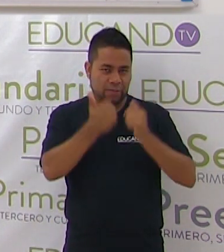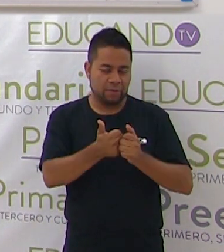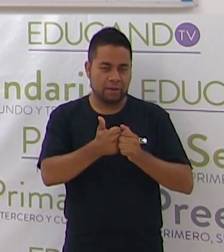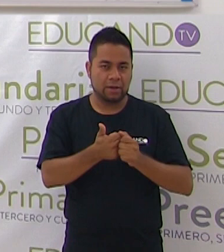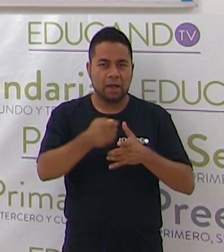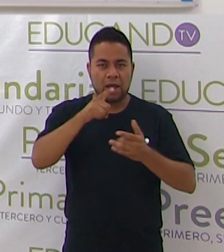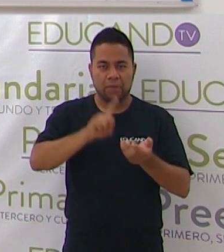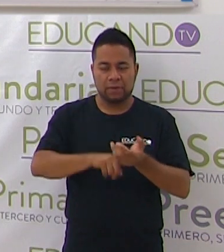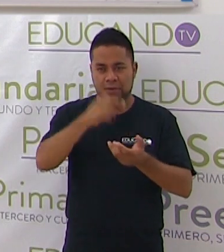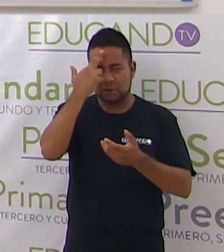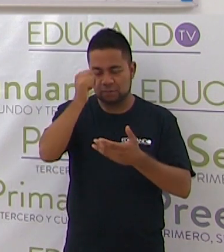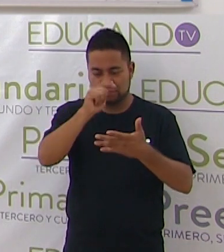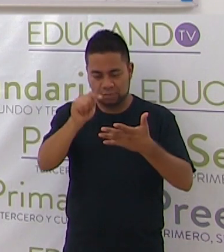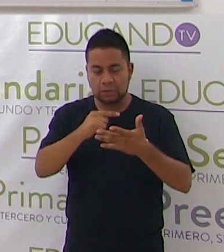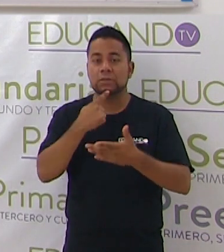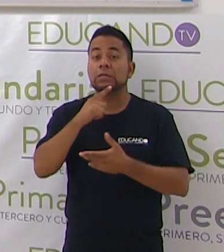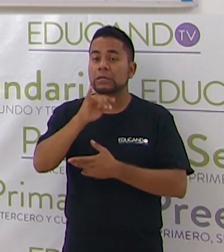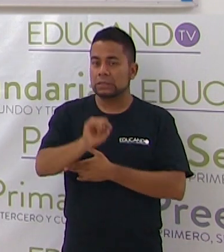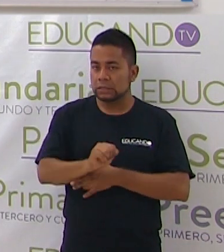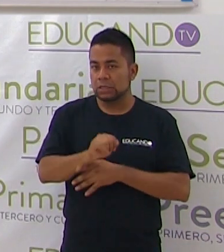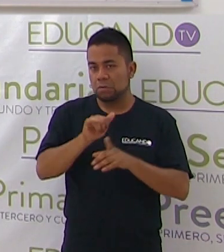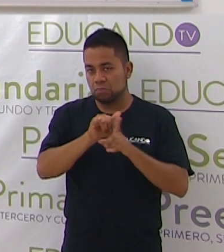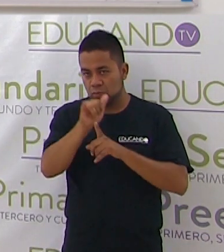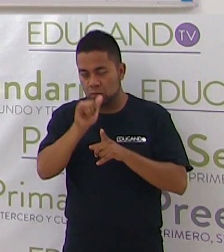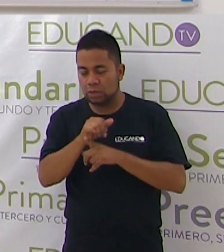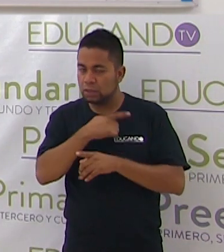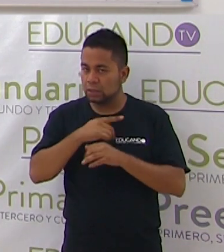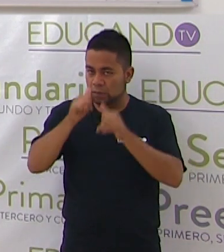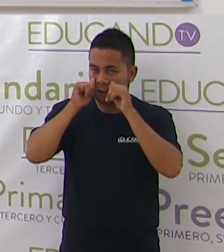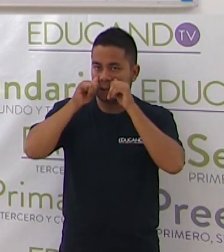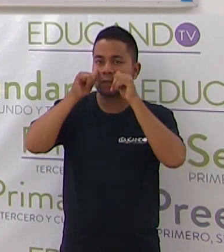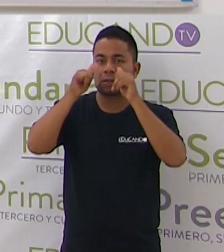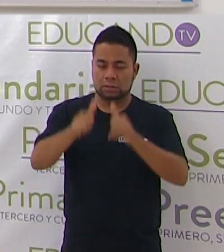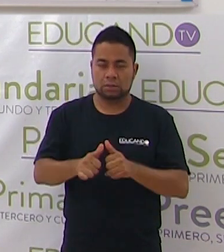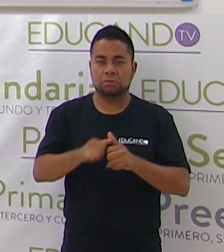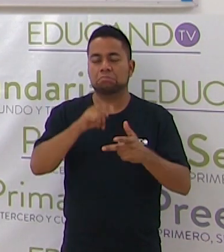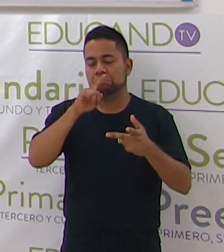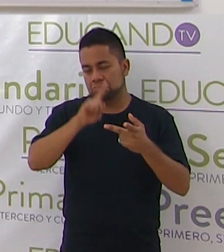pues diciéndonos que el bullying debe ser atendido y prevenido.